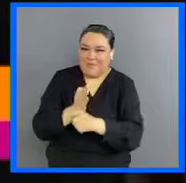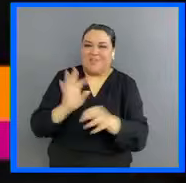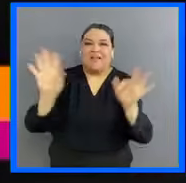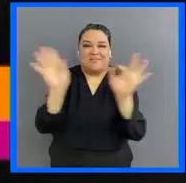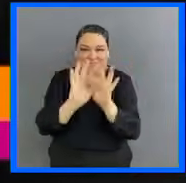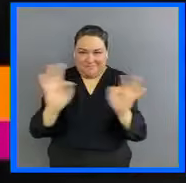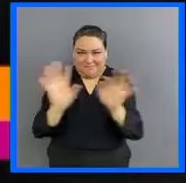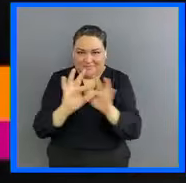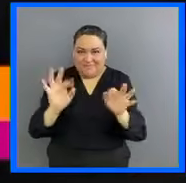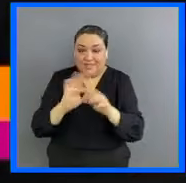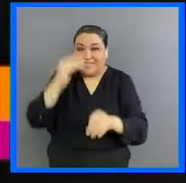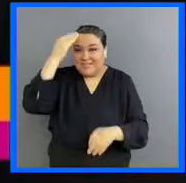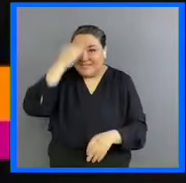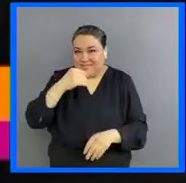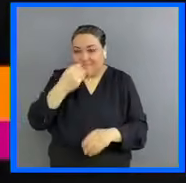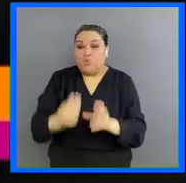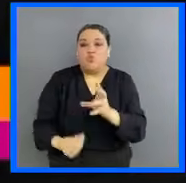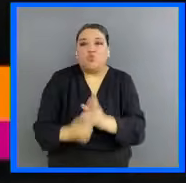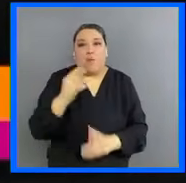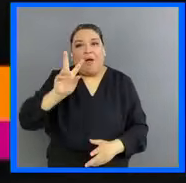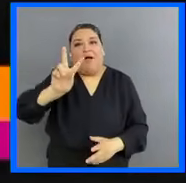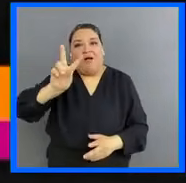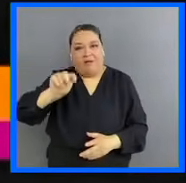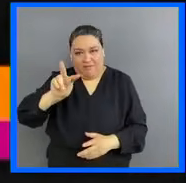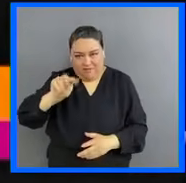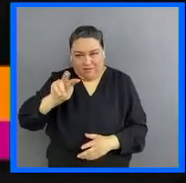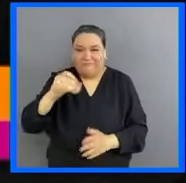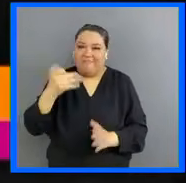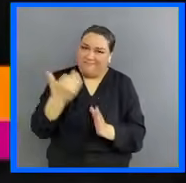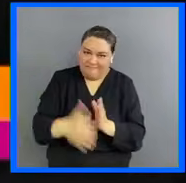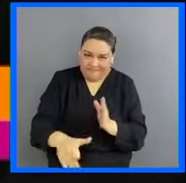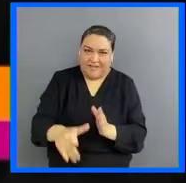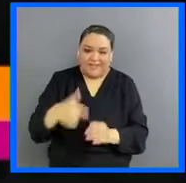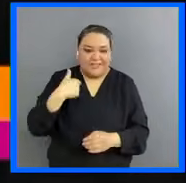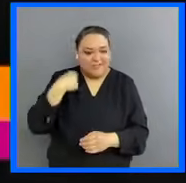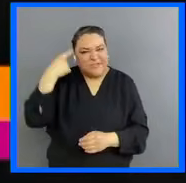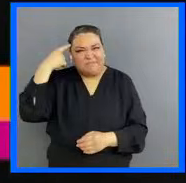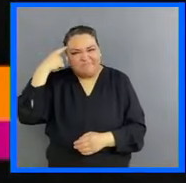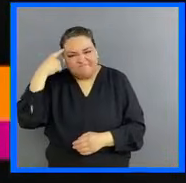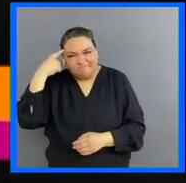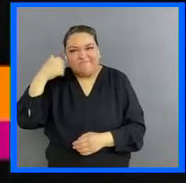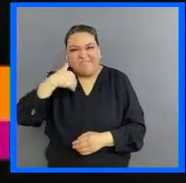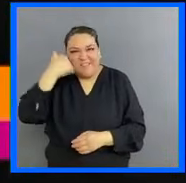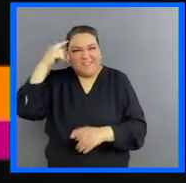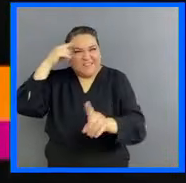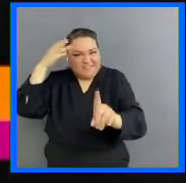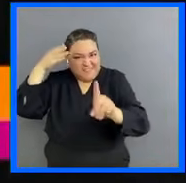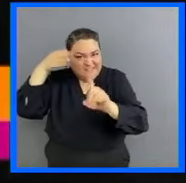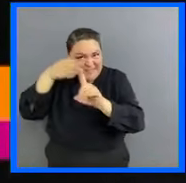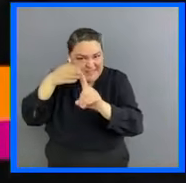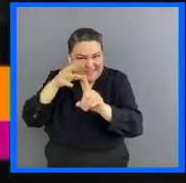necesidad de tener un canal judicial. Él traía una idea muy concreta de lo que quería hacer y bueno, estuvimos